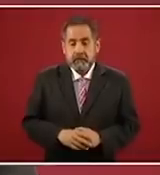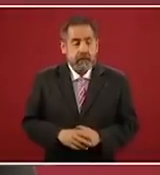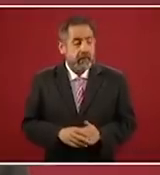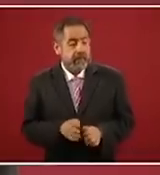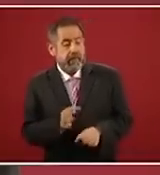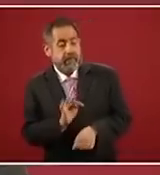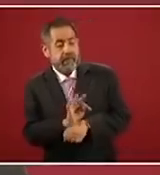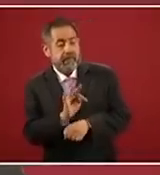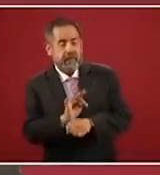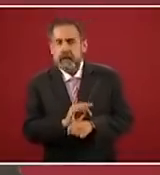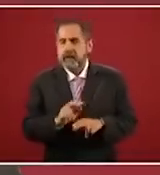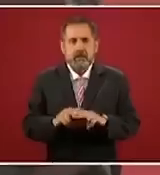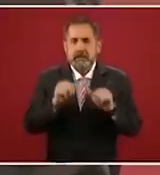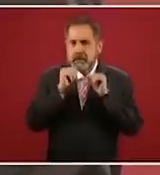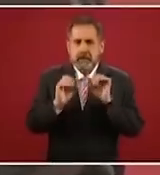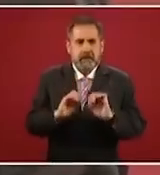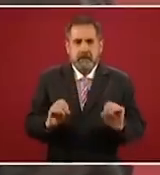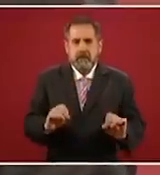protección para nadie.